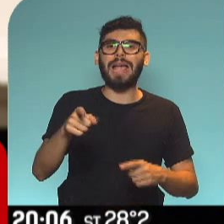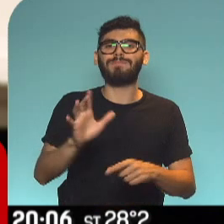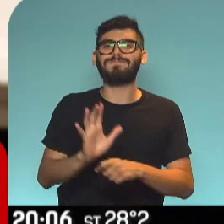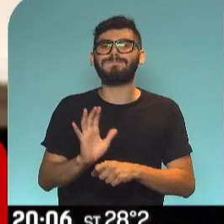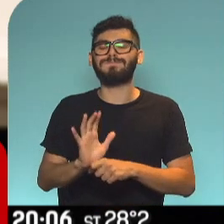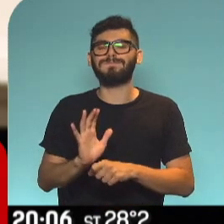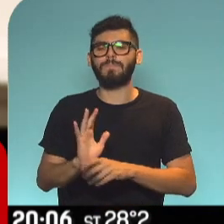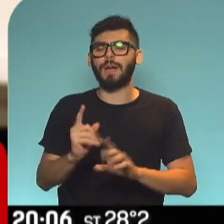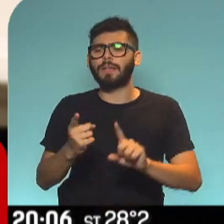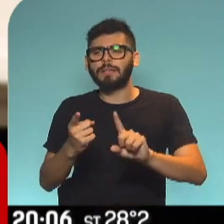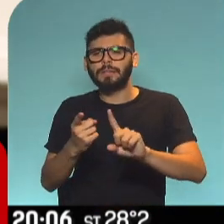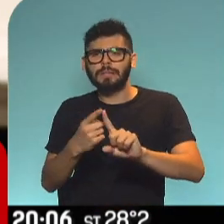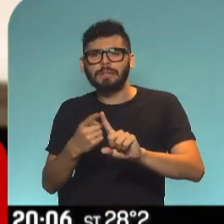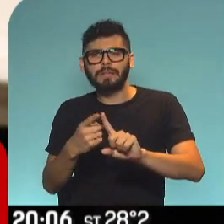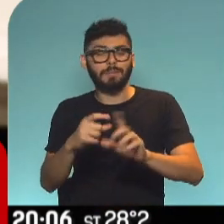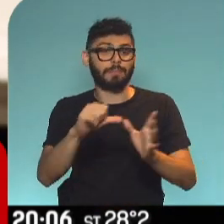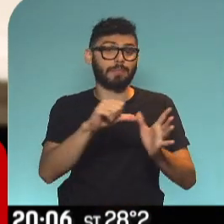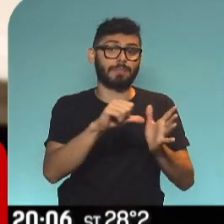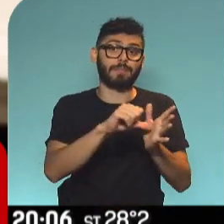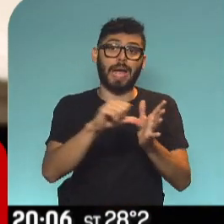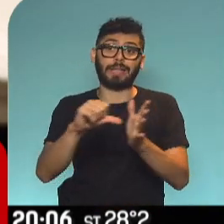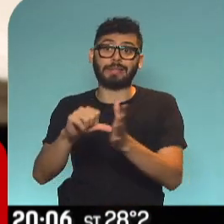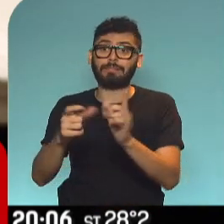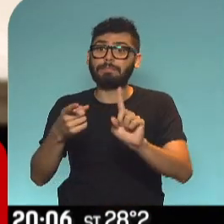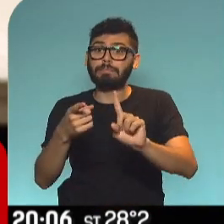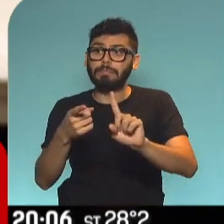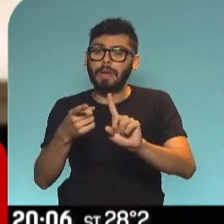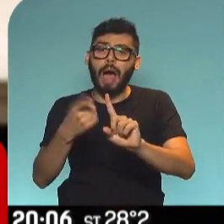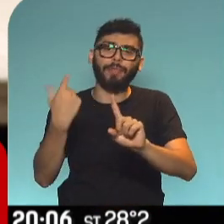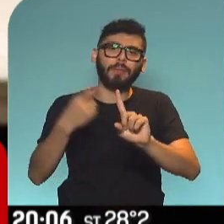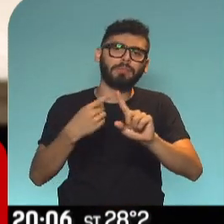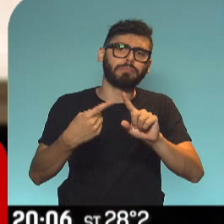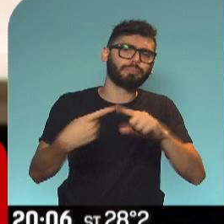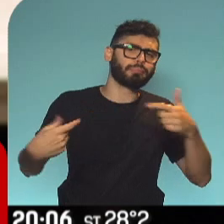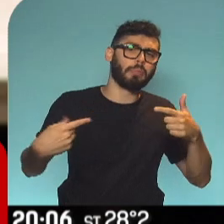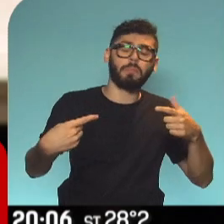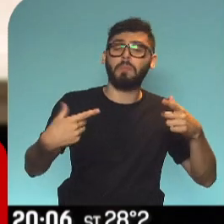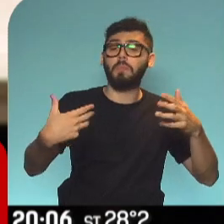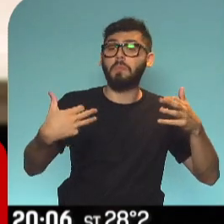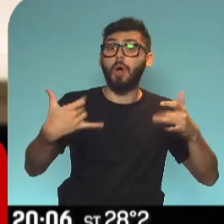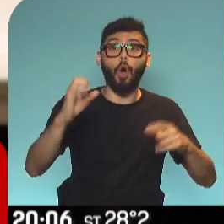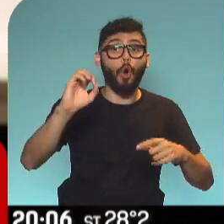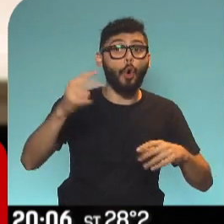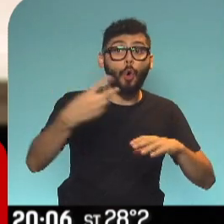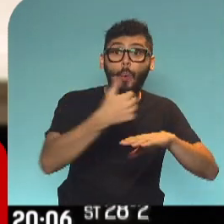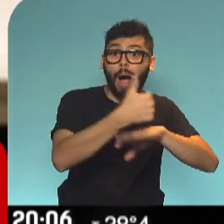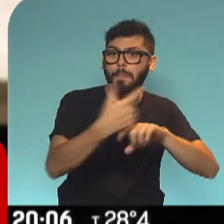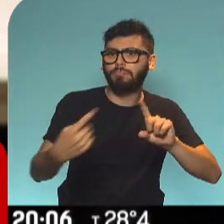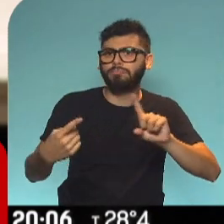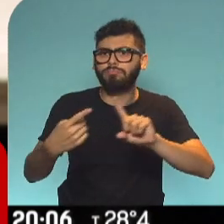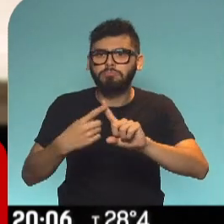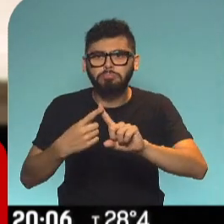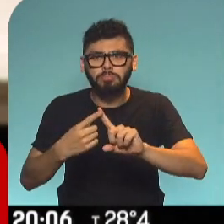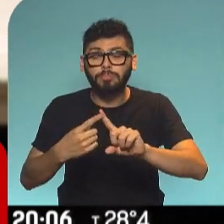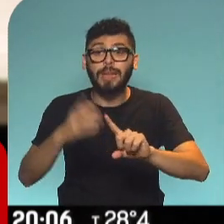decir, las relaciones entre ambos estados, y ahora, bueno, estamos viendo que durante Trump eso se recrudeció